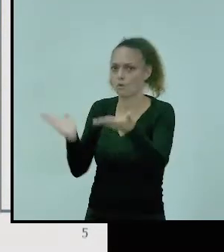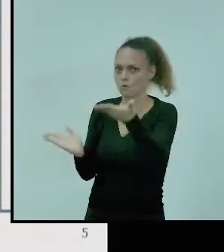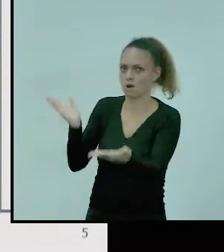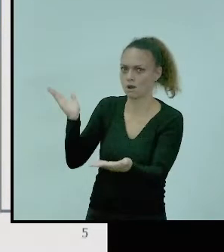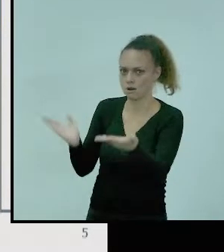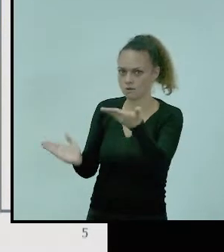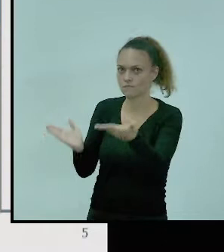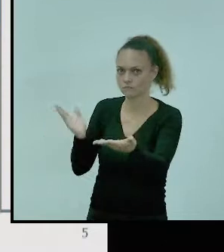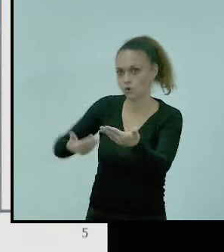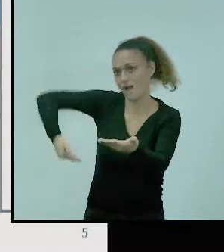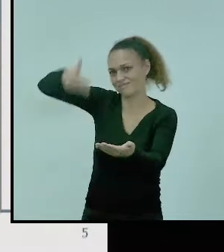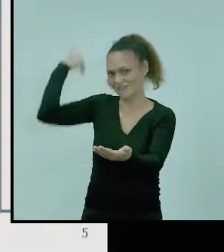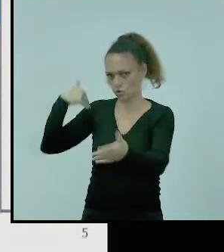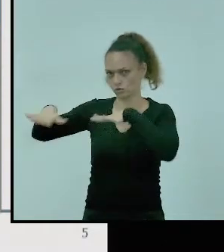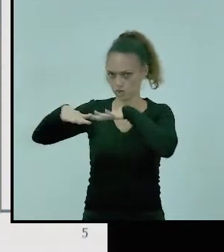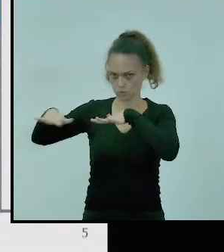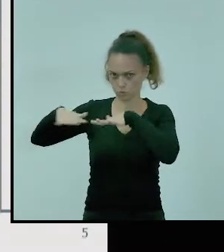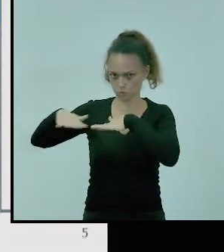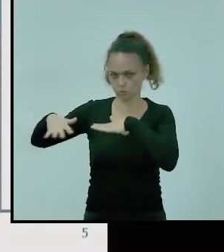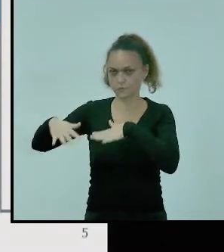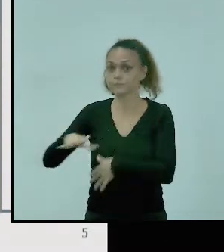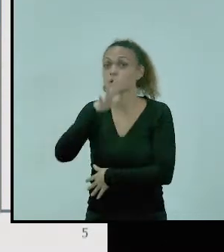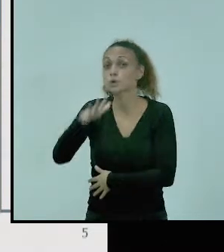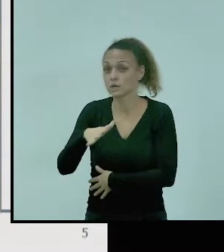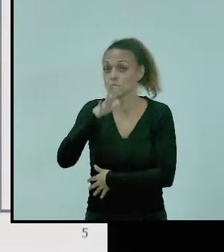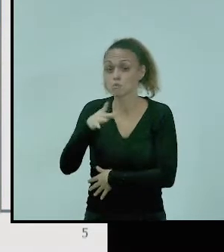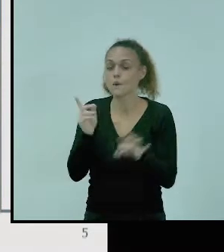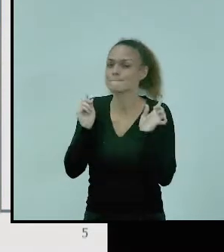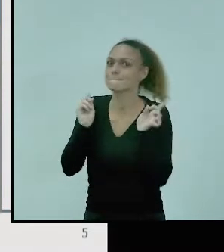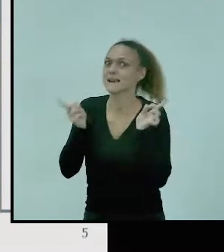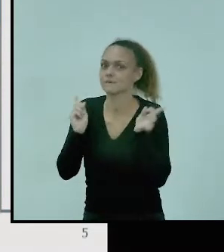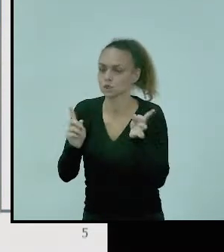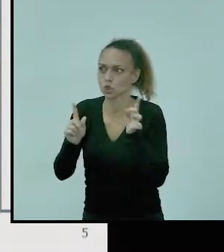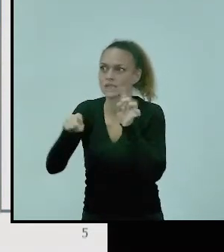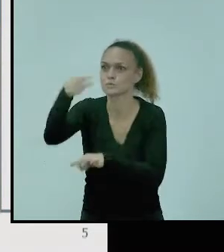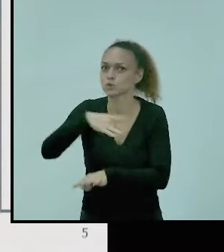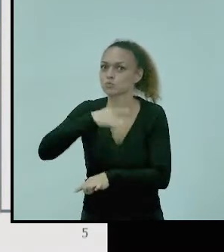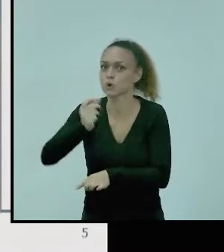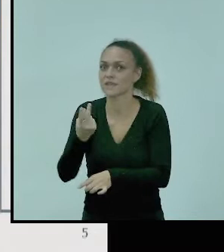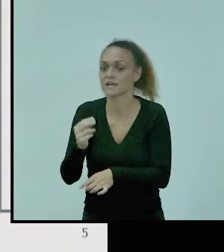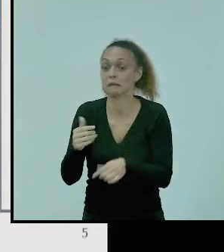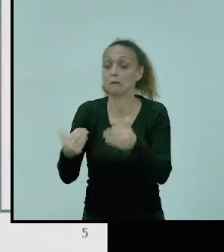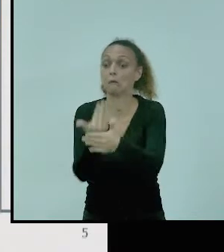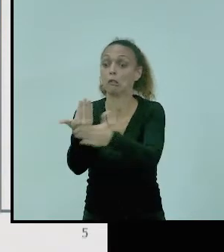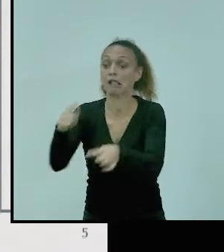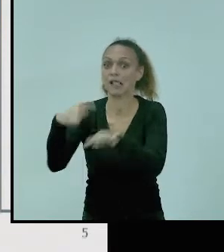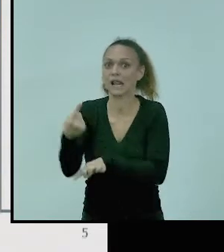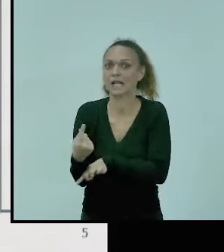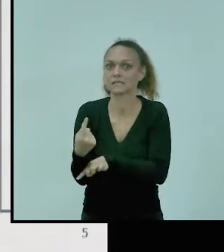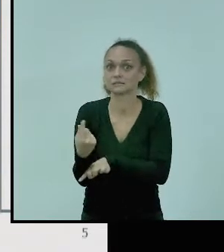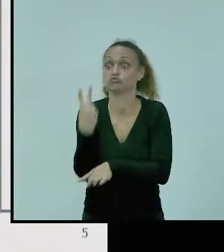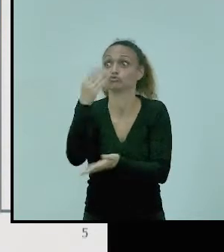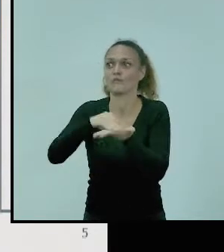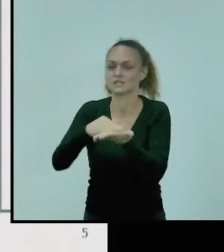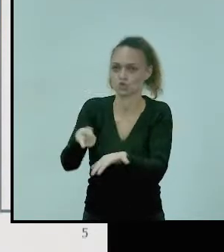fue el terremoto anterior, porque ya en previsión de que pudiera venir un segundo terremoto unos días después del